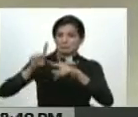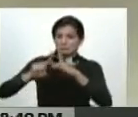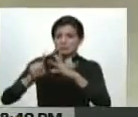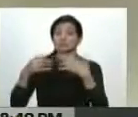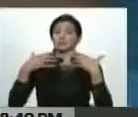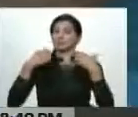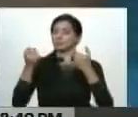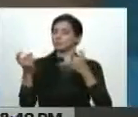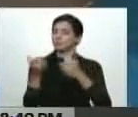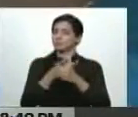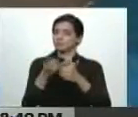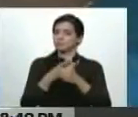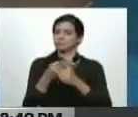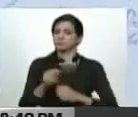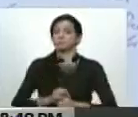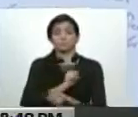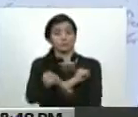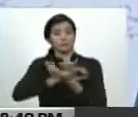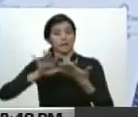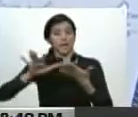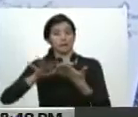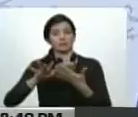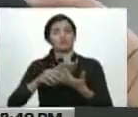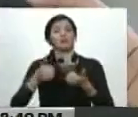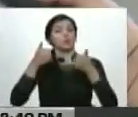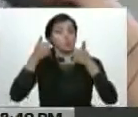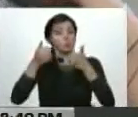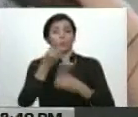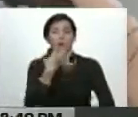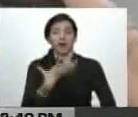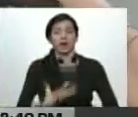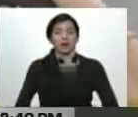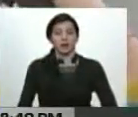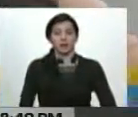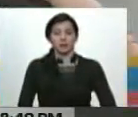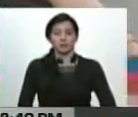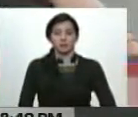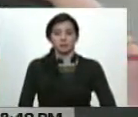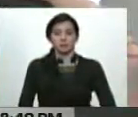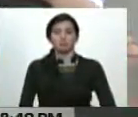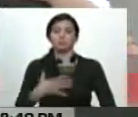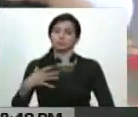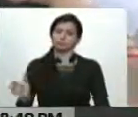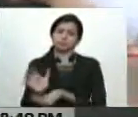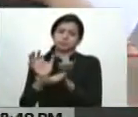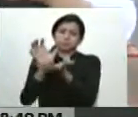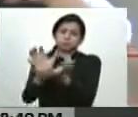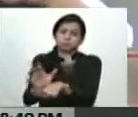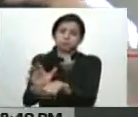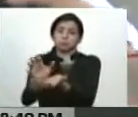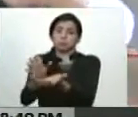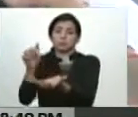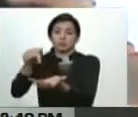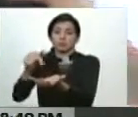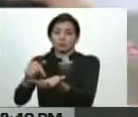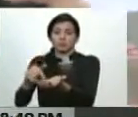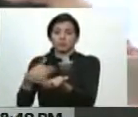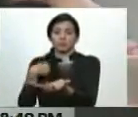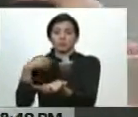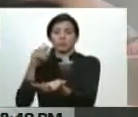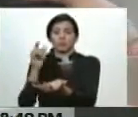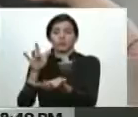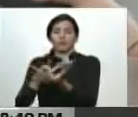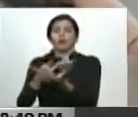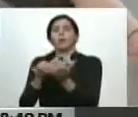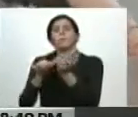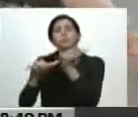es prioritaria, de forma gratuita y con calidad. Hoy lo traje para acá, pero aquí, cuando estábamos aquí, empezó a hacer